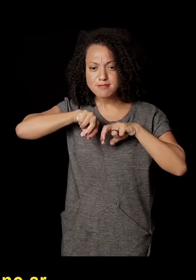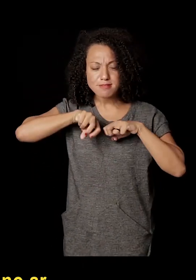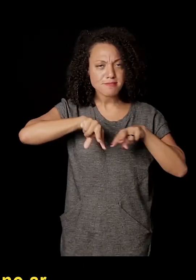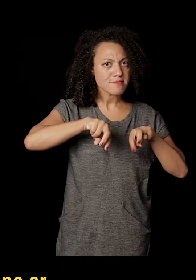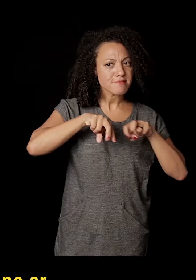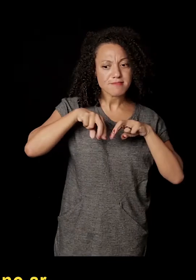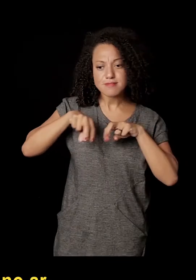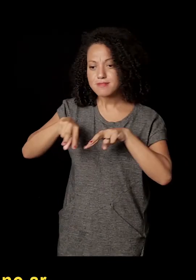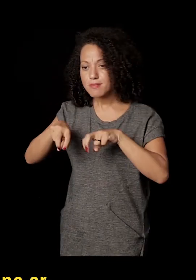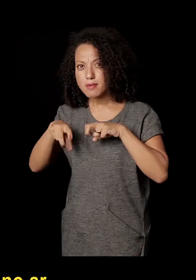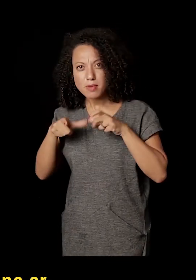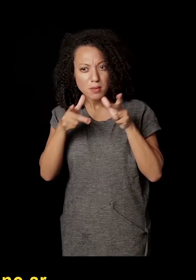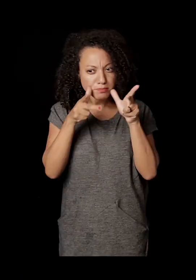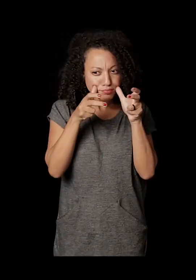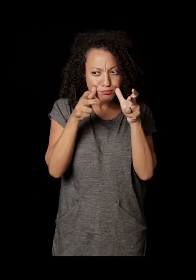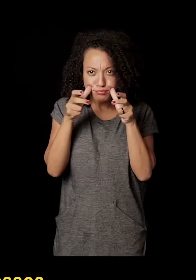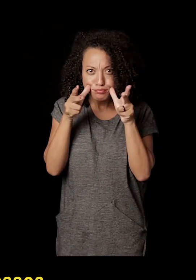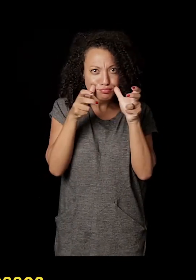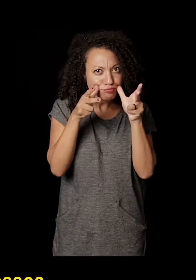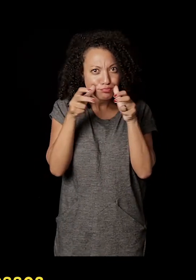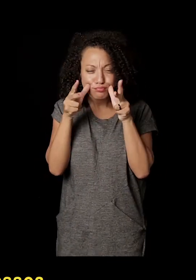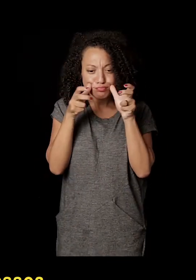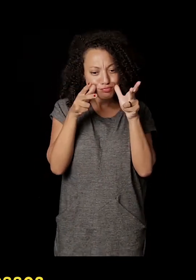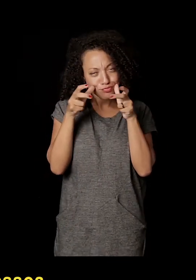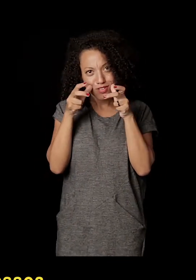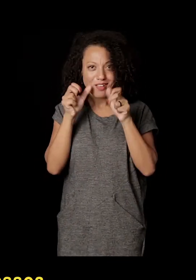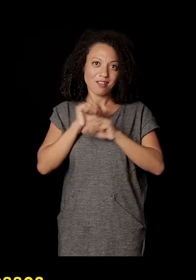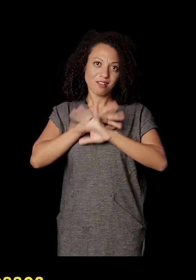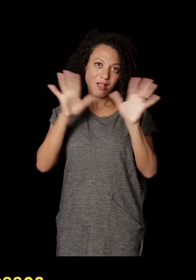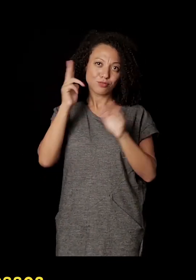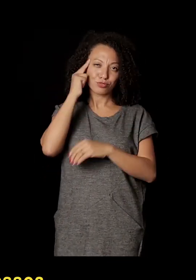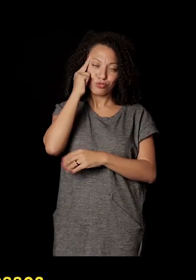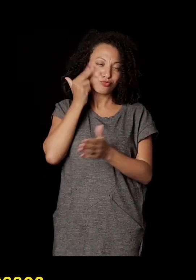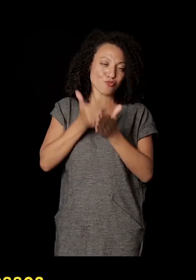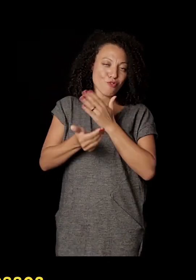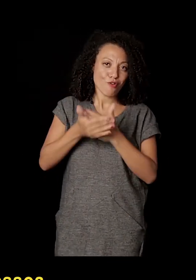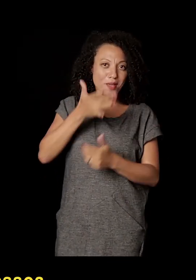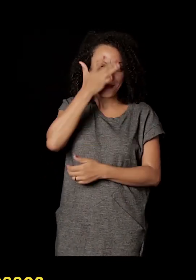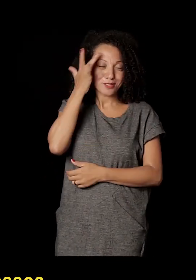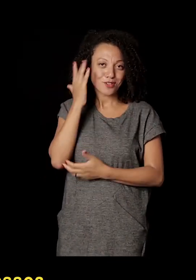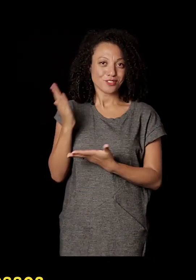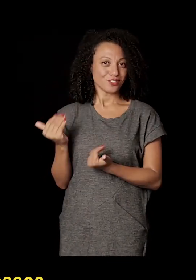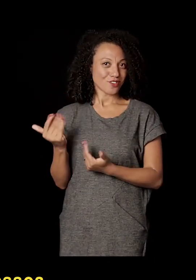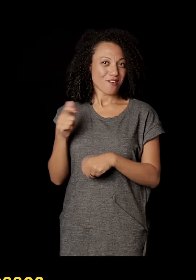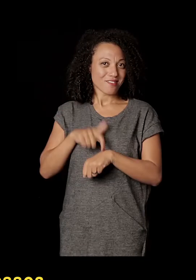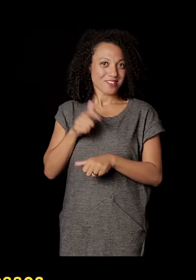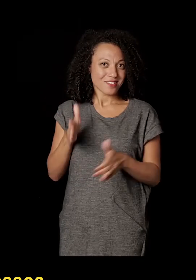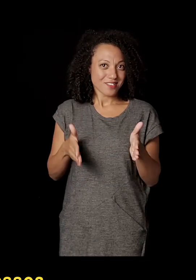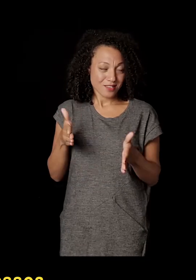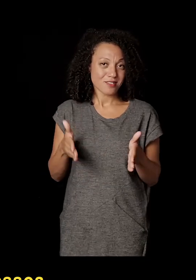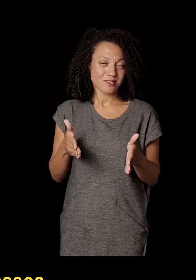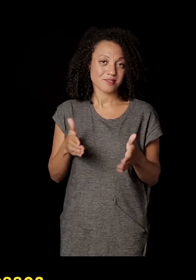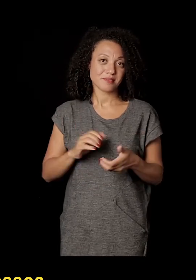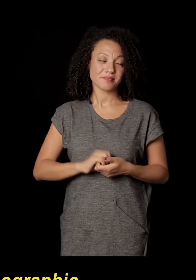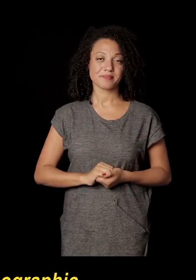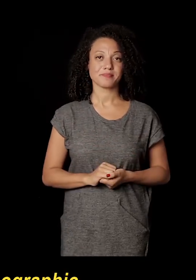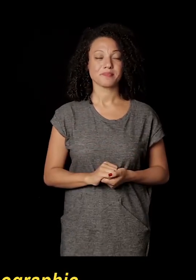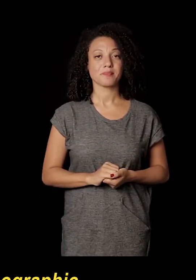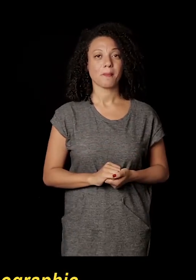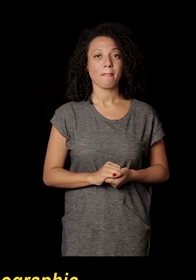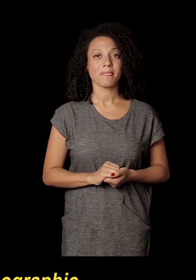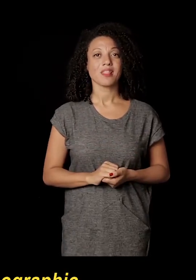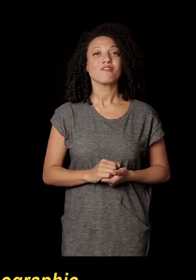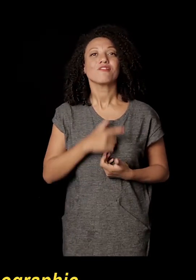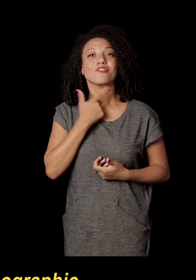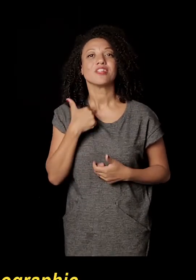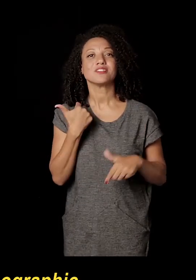de explorar, de mirar. Y claro, el sueño de toda persona o de todo joven en esa época era trabajar